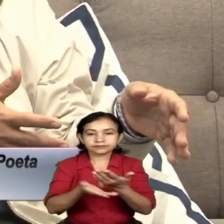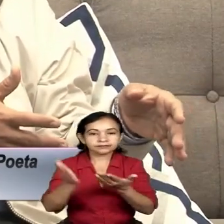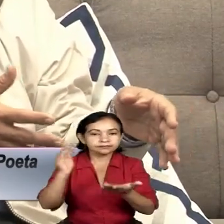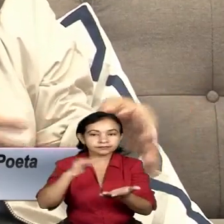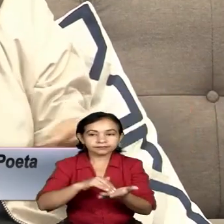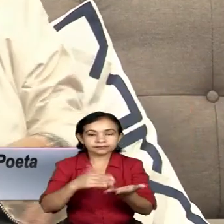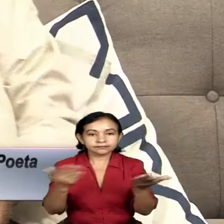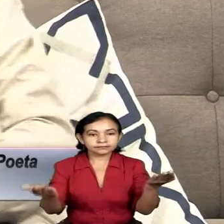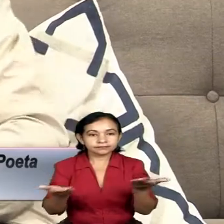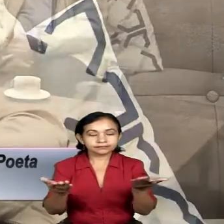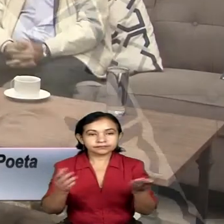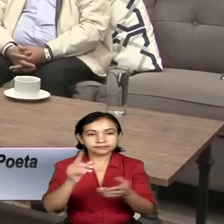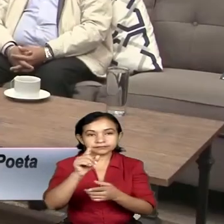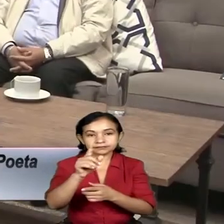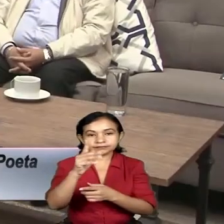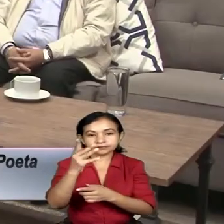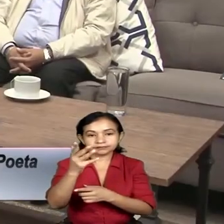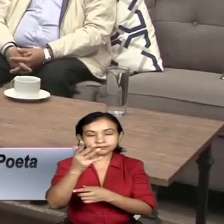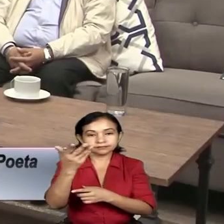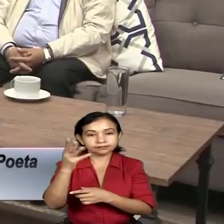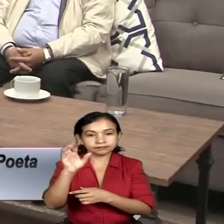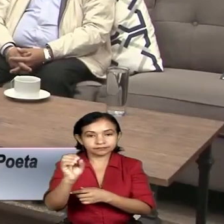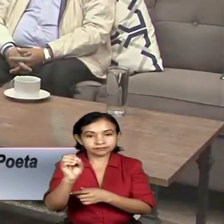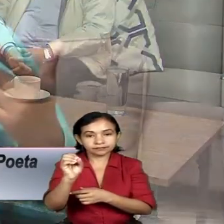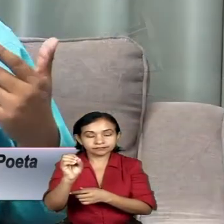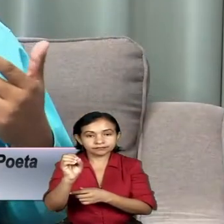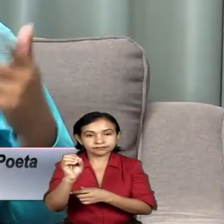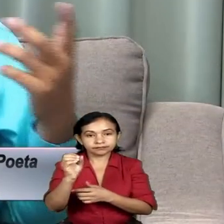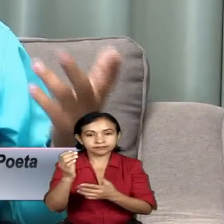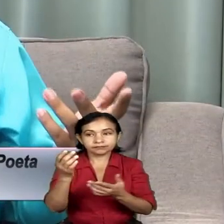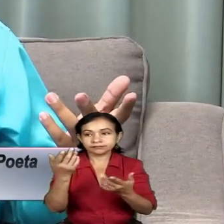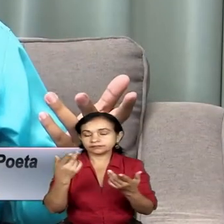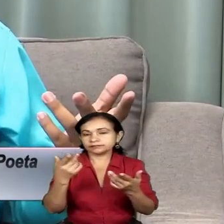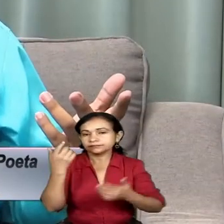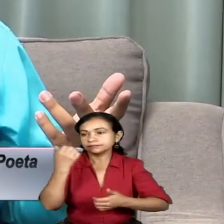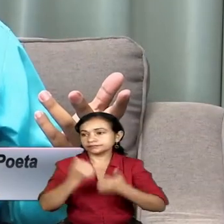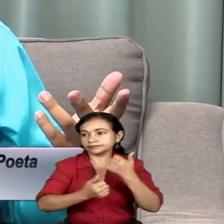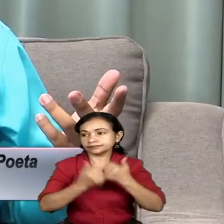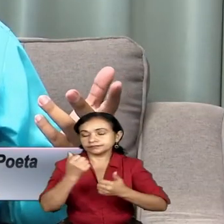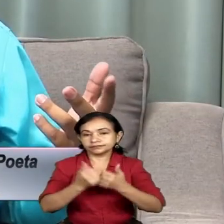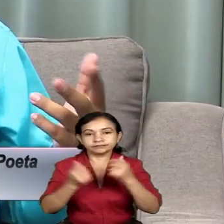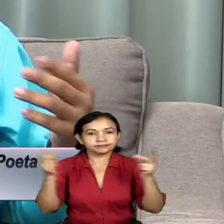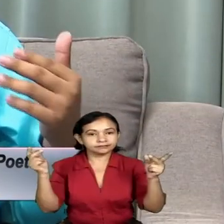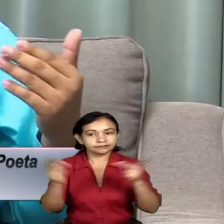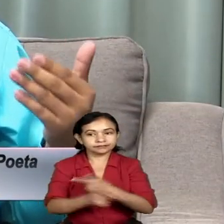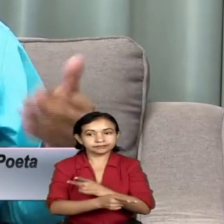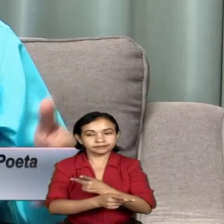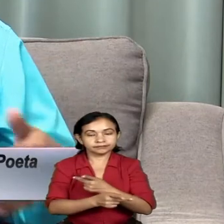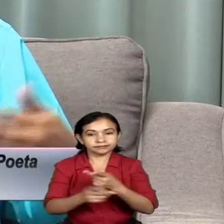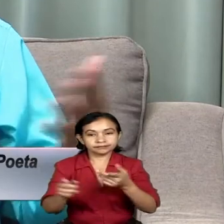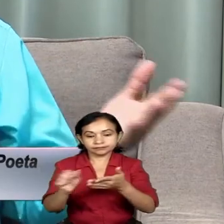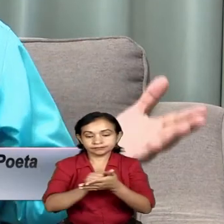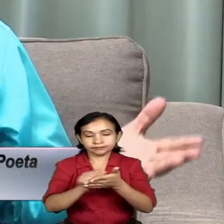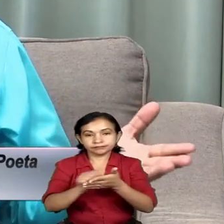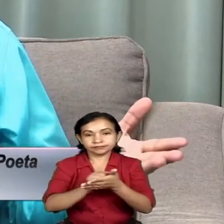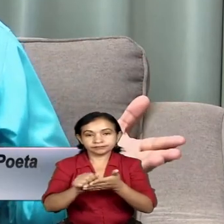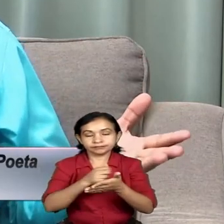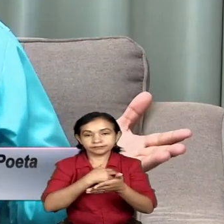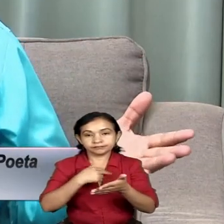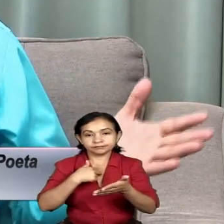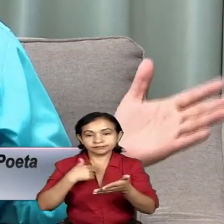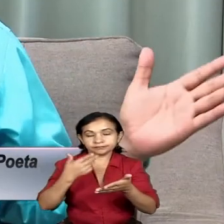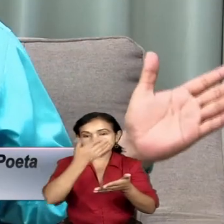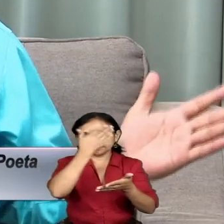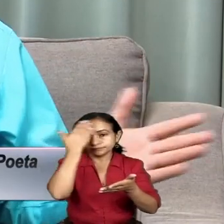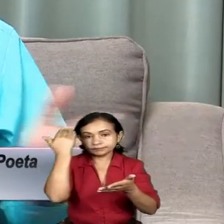Y precisamente en 1990, diputado, un interés desmedido por borrar y dar al traste con la historia, es